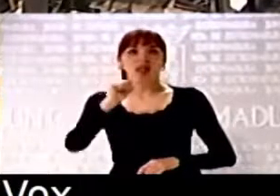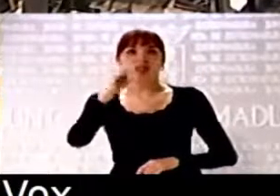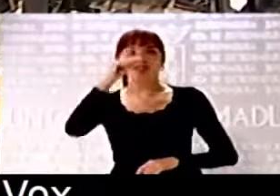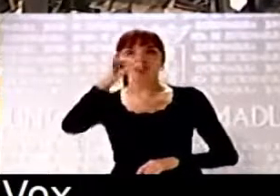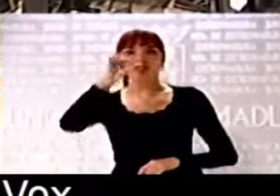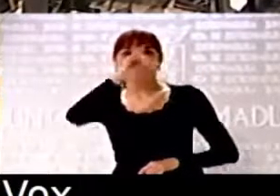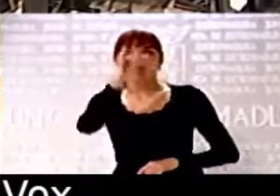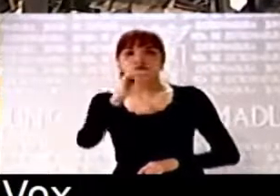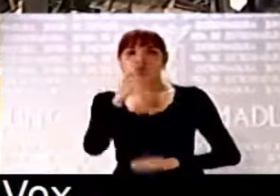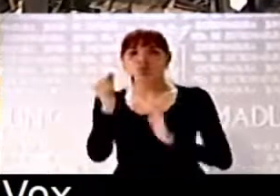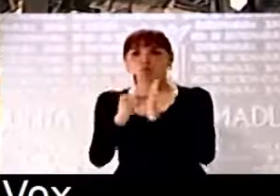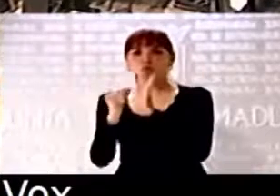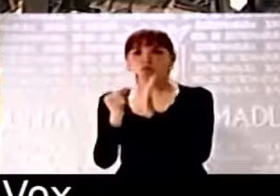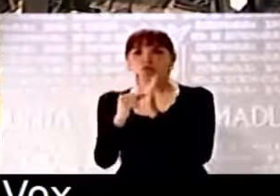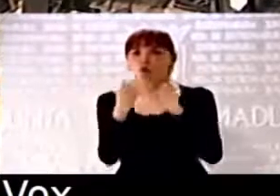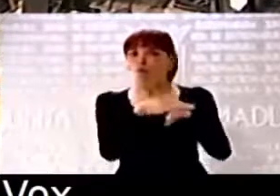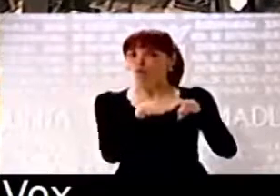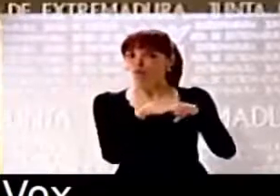puntuación que el propio presidente del Gobierno.